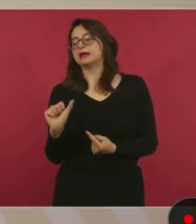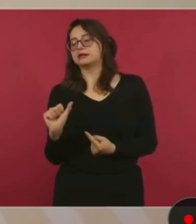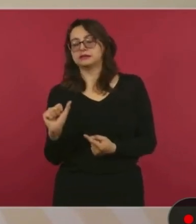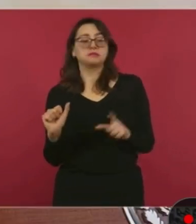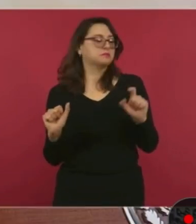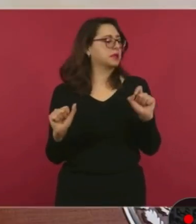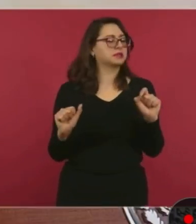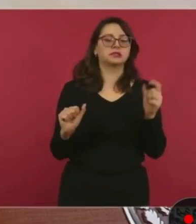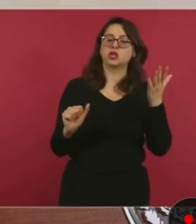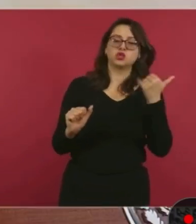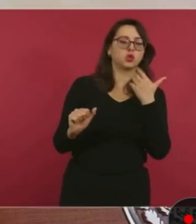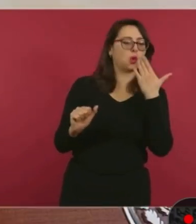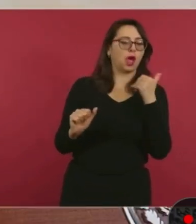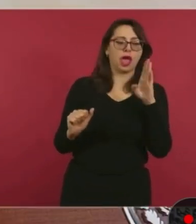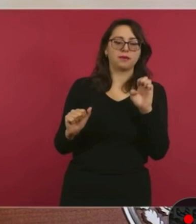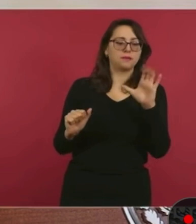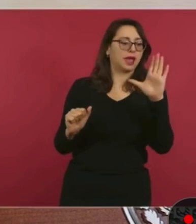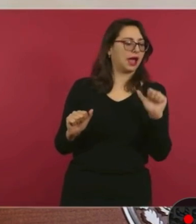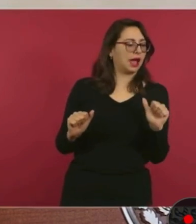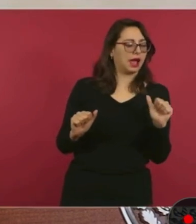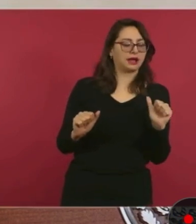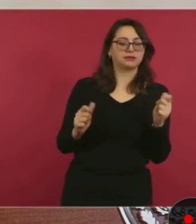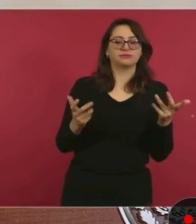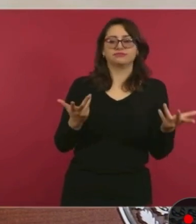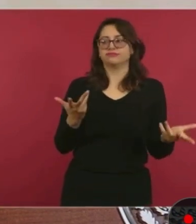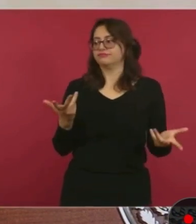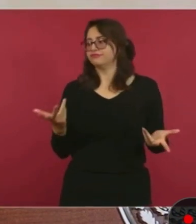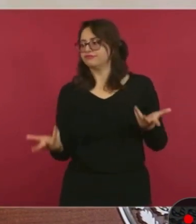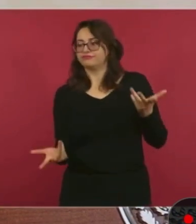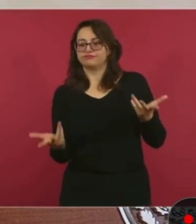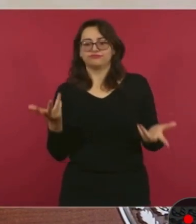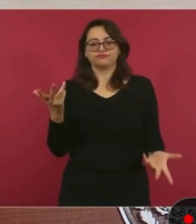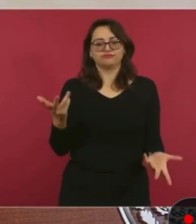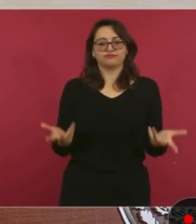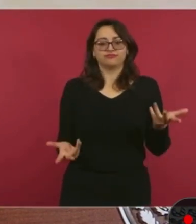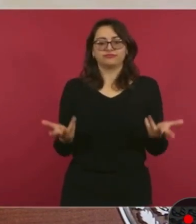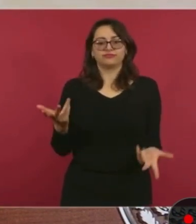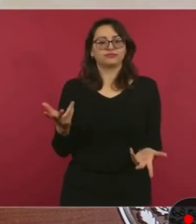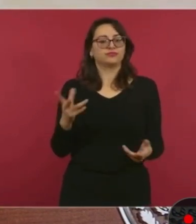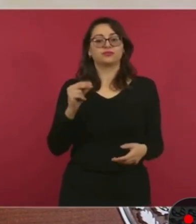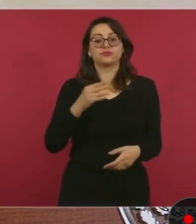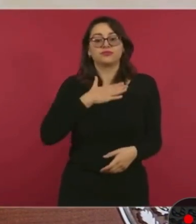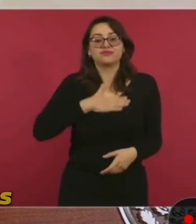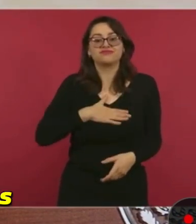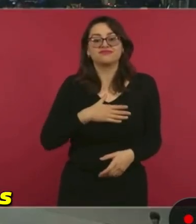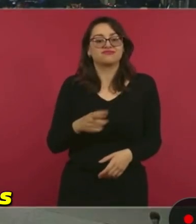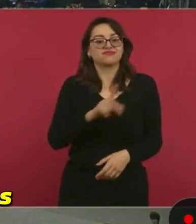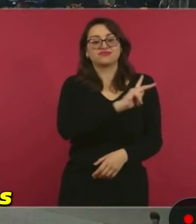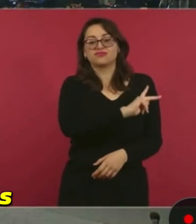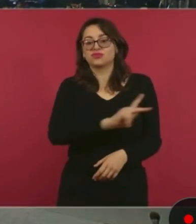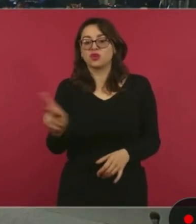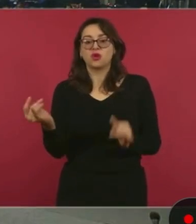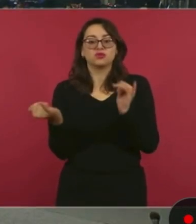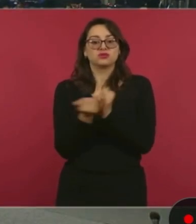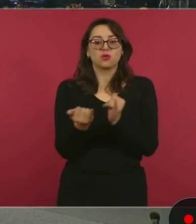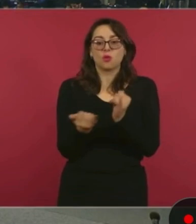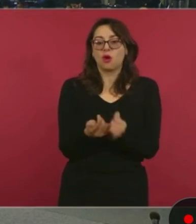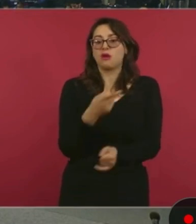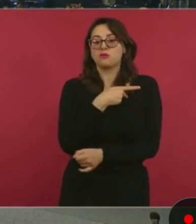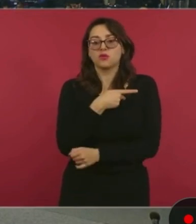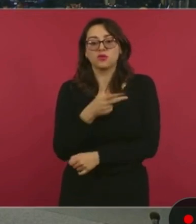y 20 no, o 10 tienen beca y 30 no, si están iguales de pobres, de necesitados.